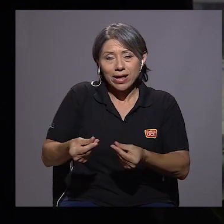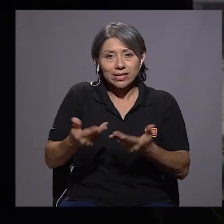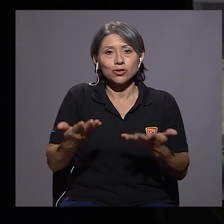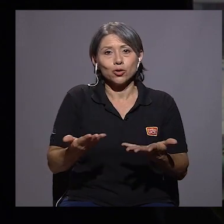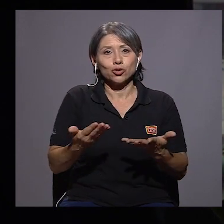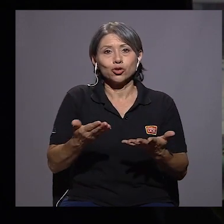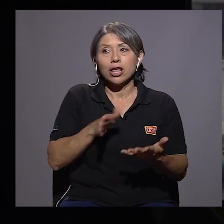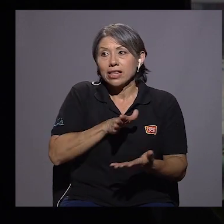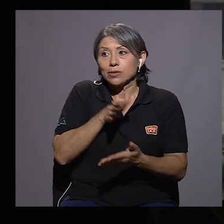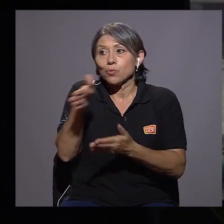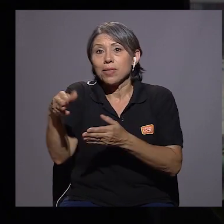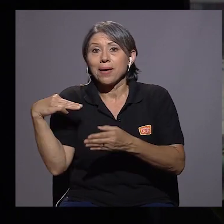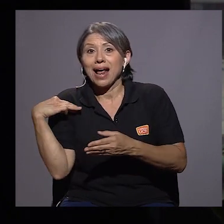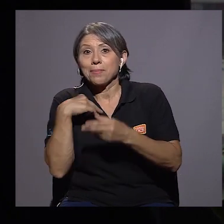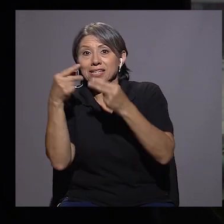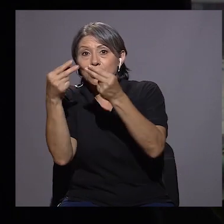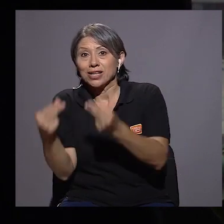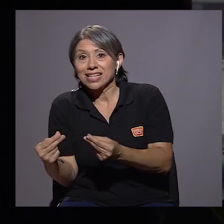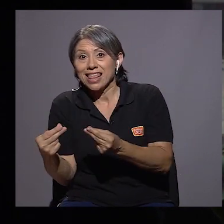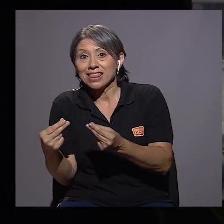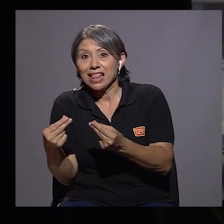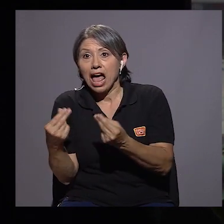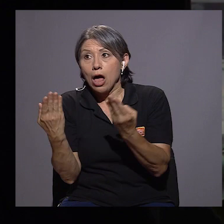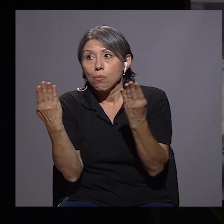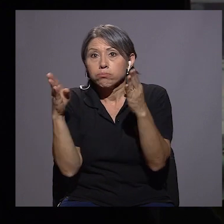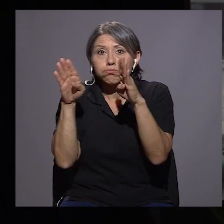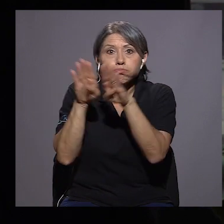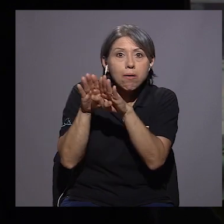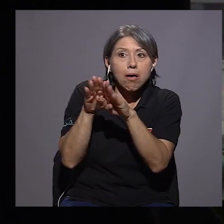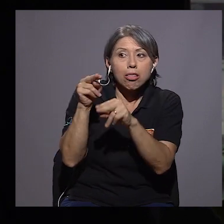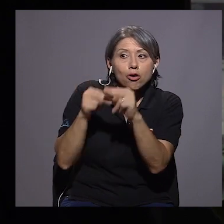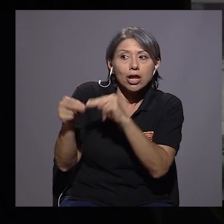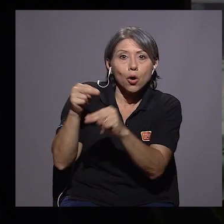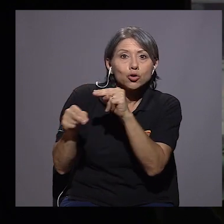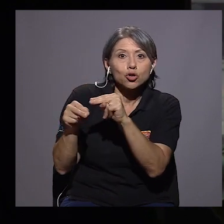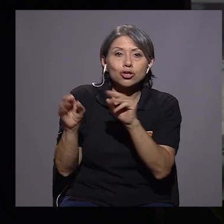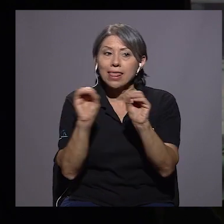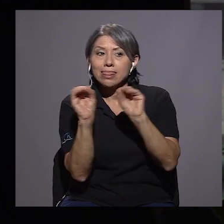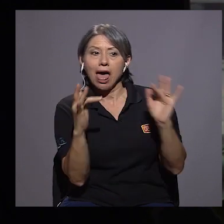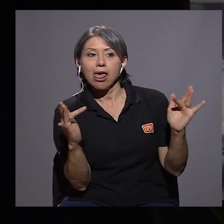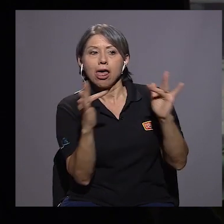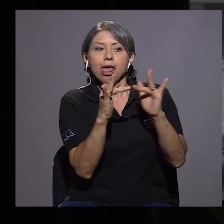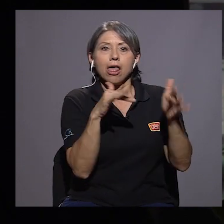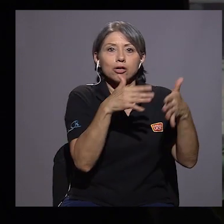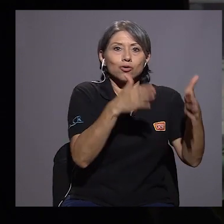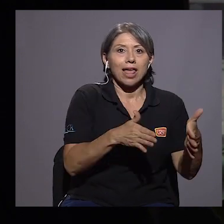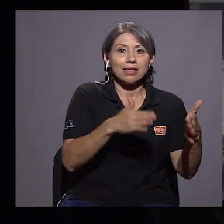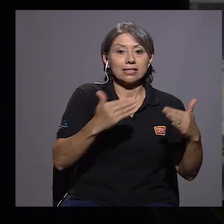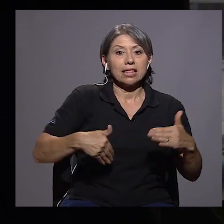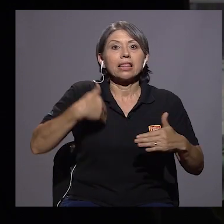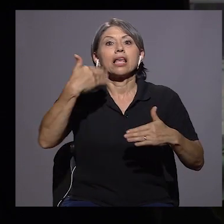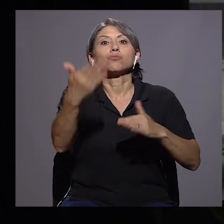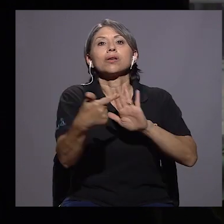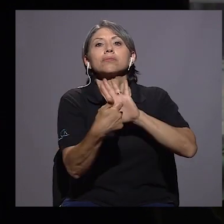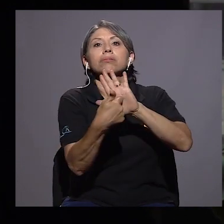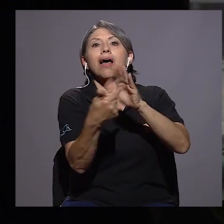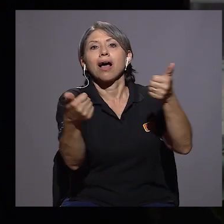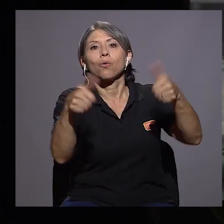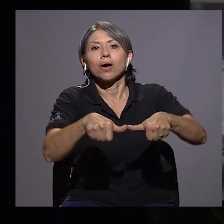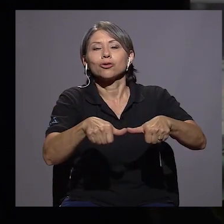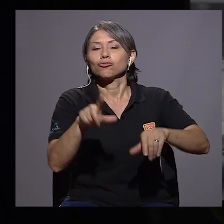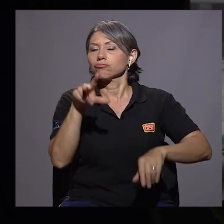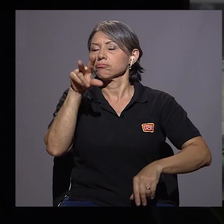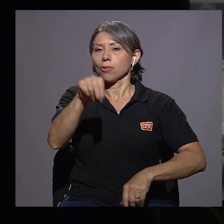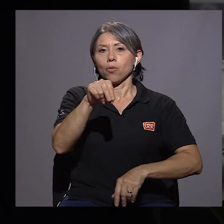negocian presupuestos y llegan a Hacienda, lo negocian a puerta cerrada, no le consultan al estudiantado y nada más sacan los acuerdos como